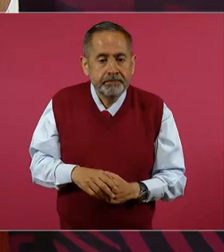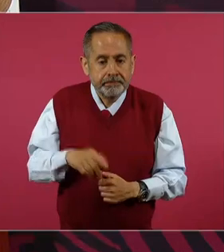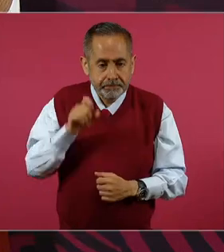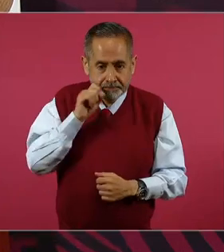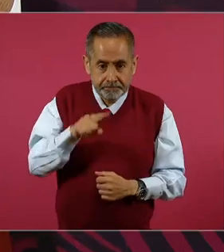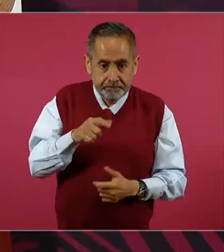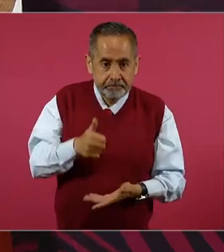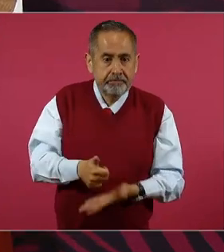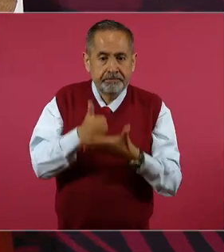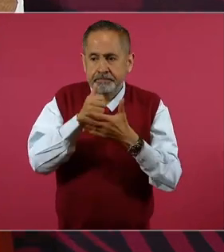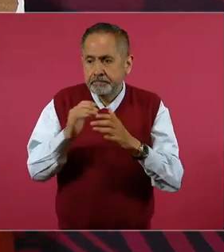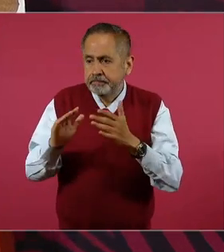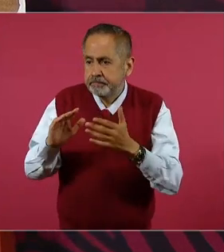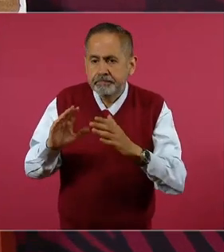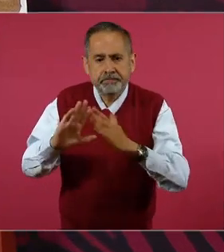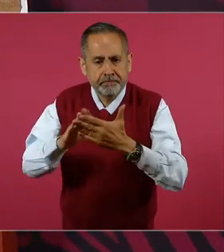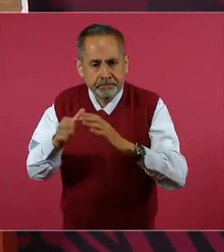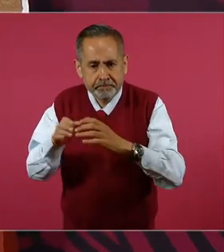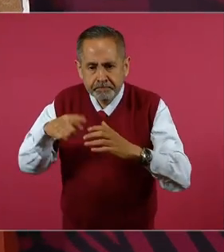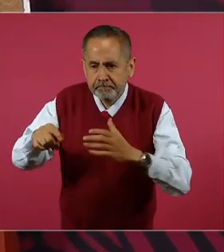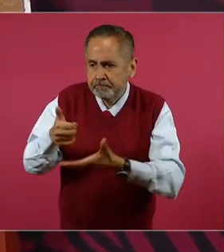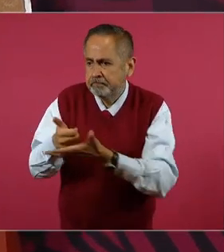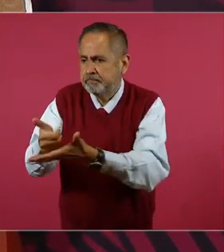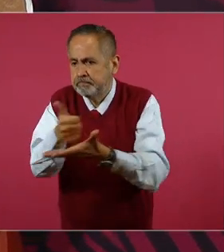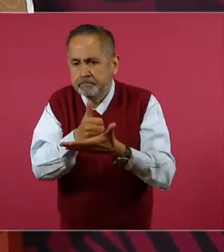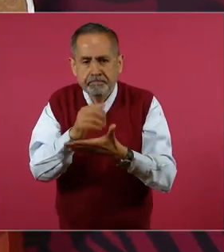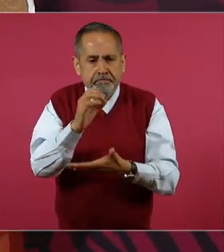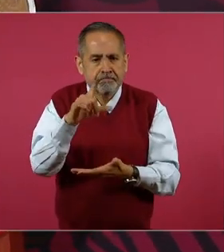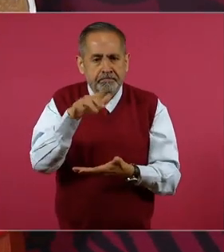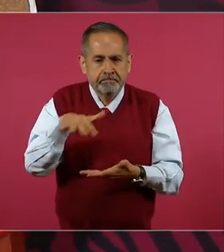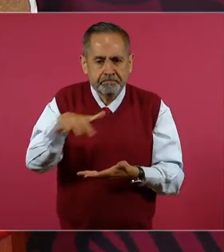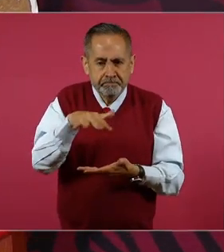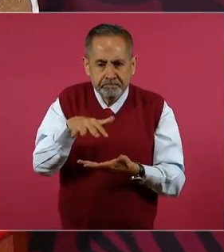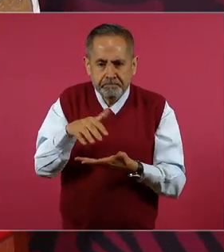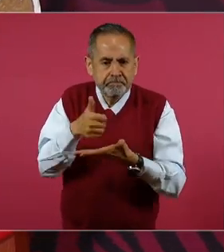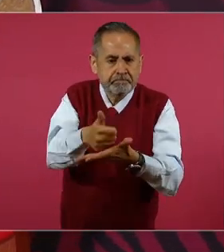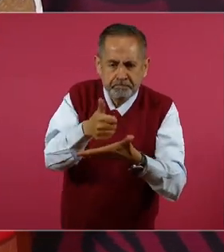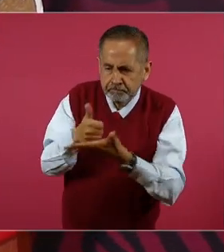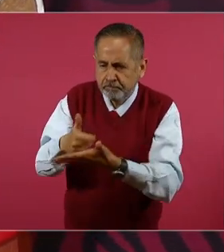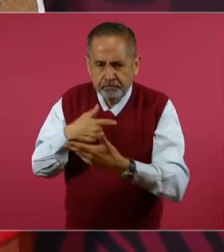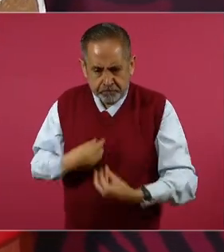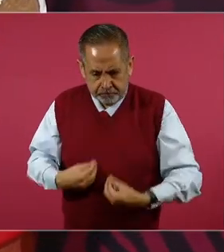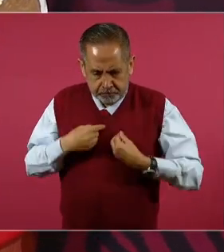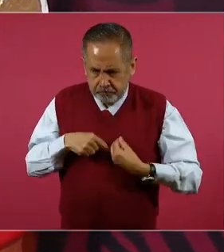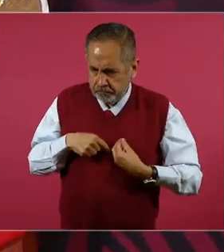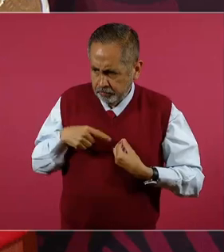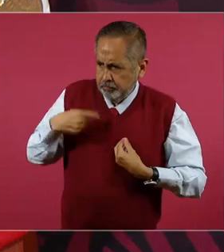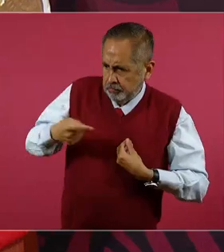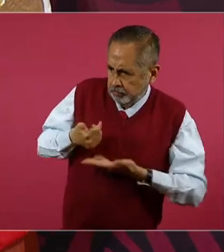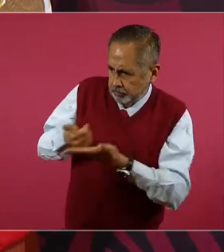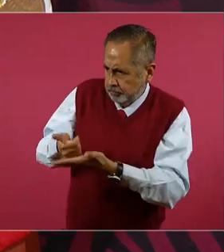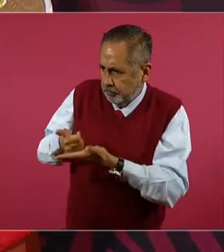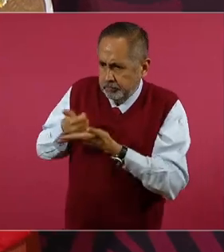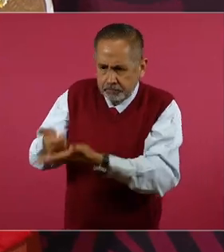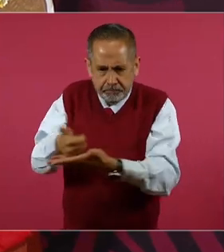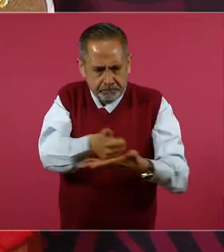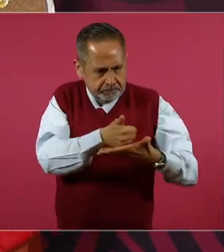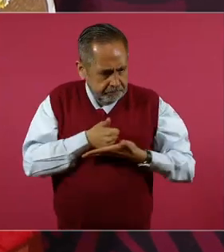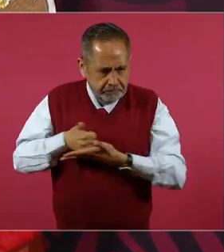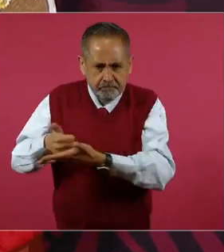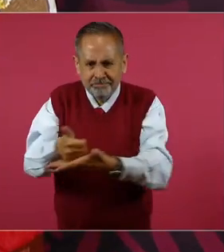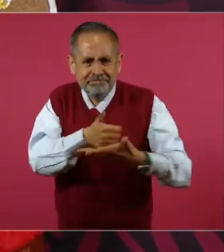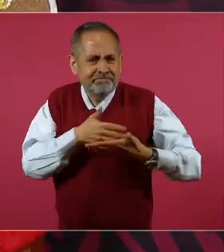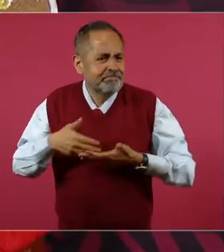ayudar en la comunidad, en la colonia donde uno vive. Es una convivencia